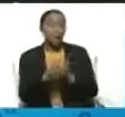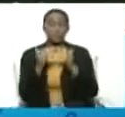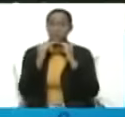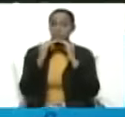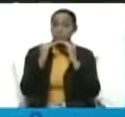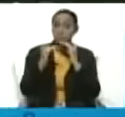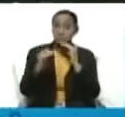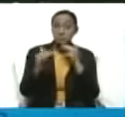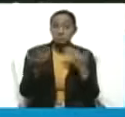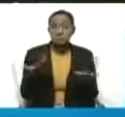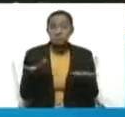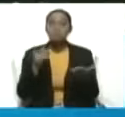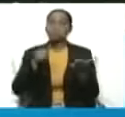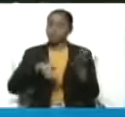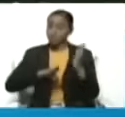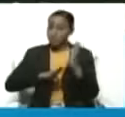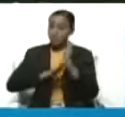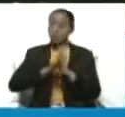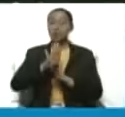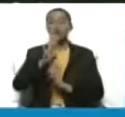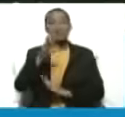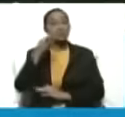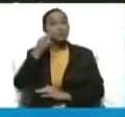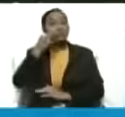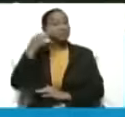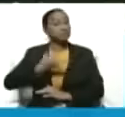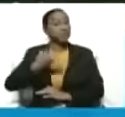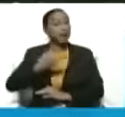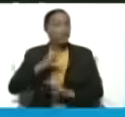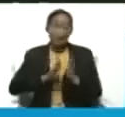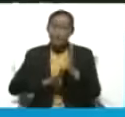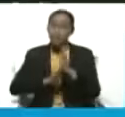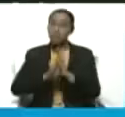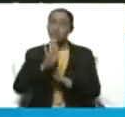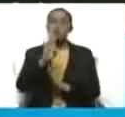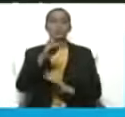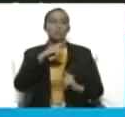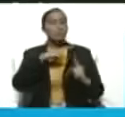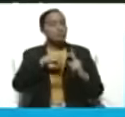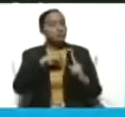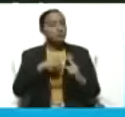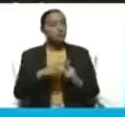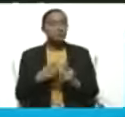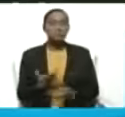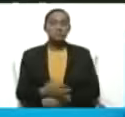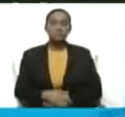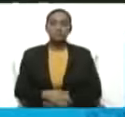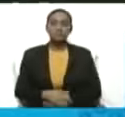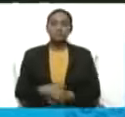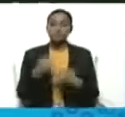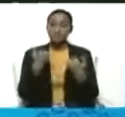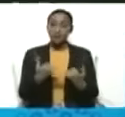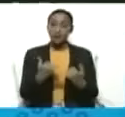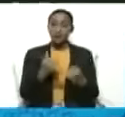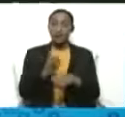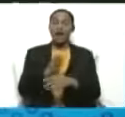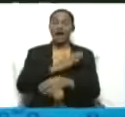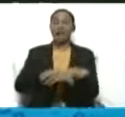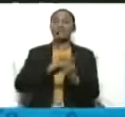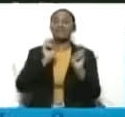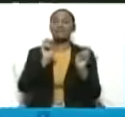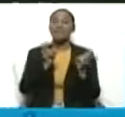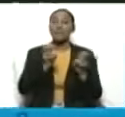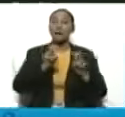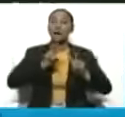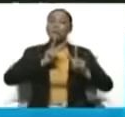real, de progreso real. Hablamos de las viviendas ahorita. ¿Cuántas viviendas se